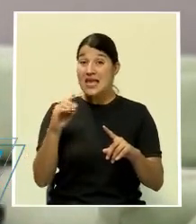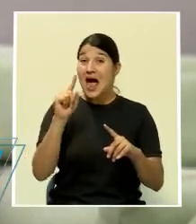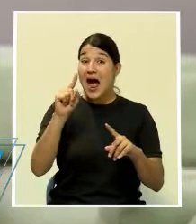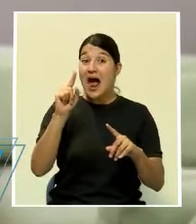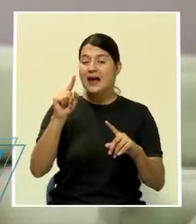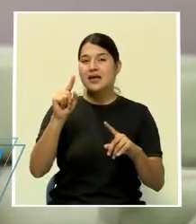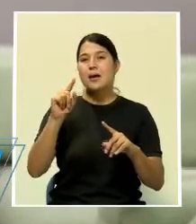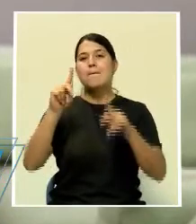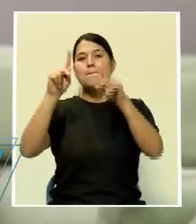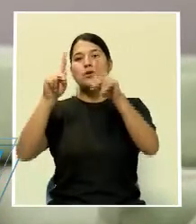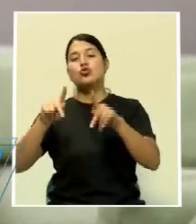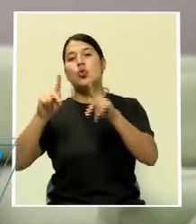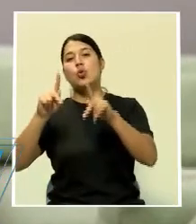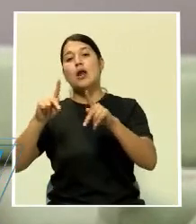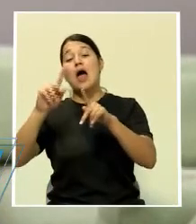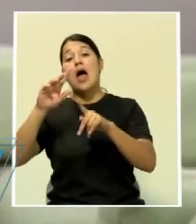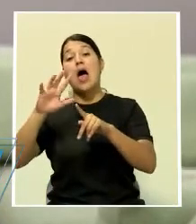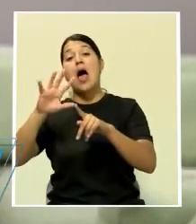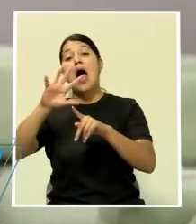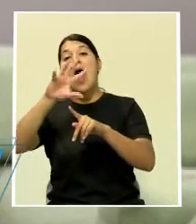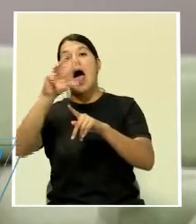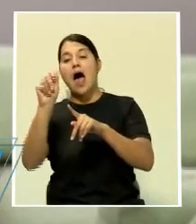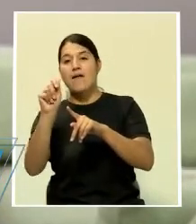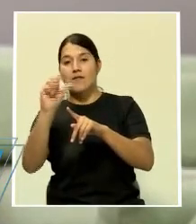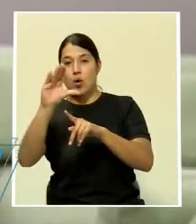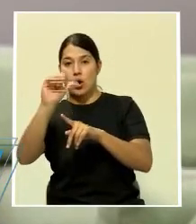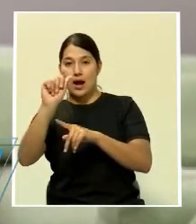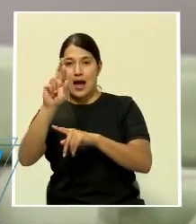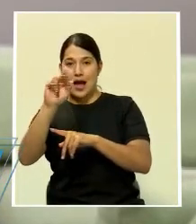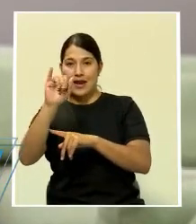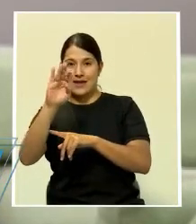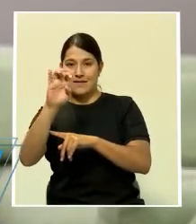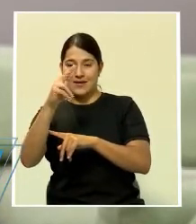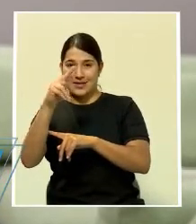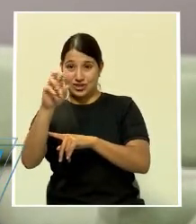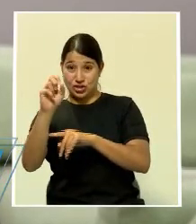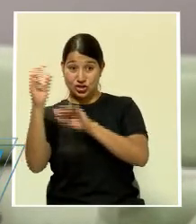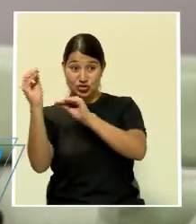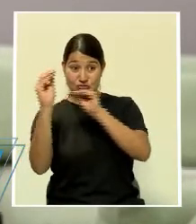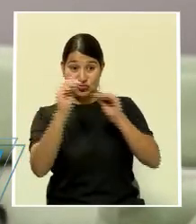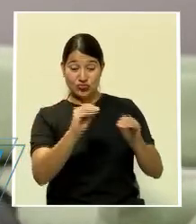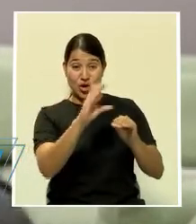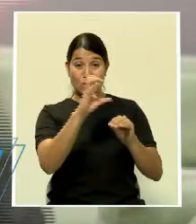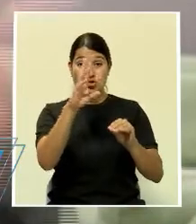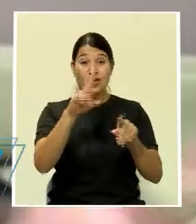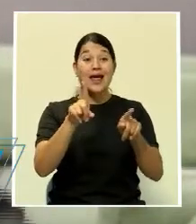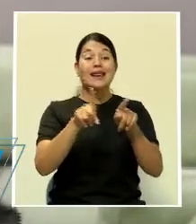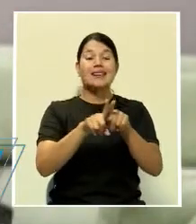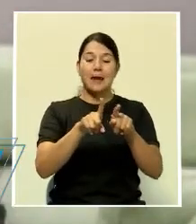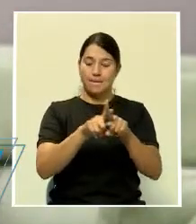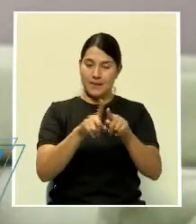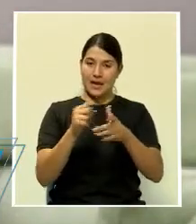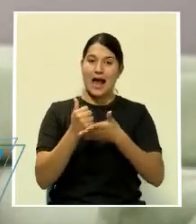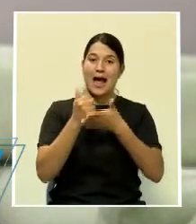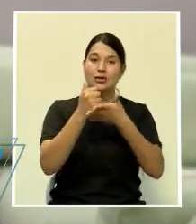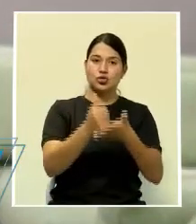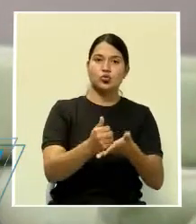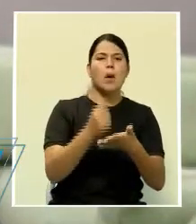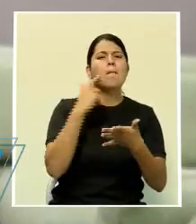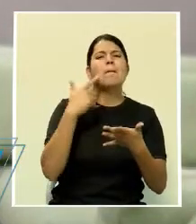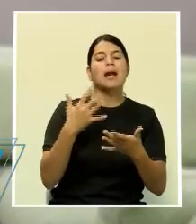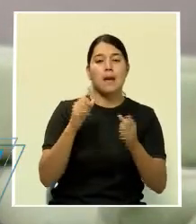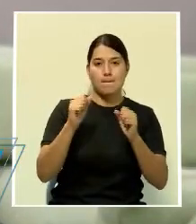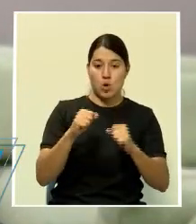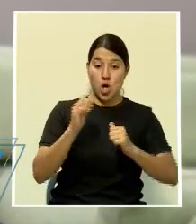de afrocaribeños que participan activamente en la formación de la nación en el contexto de la construcción del